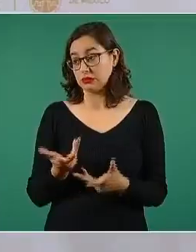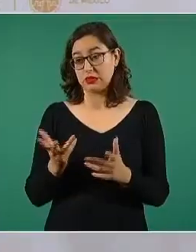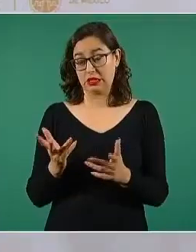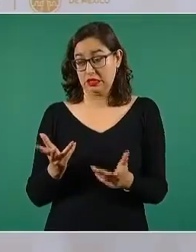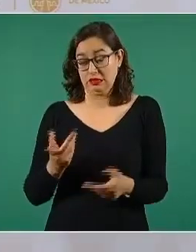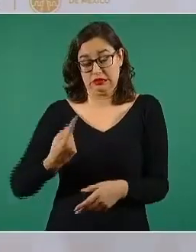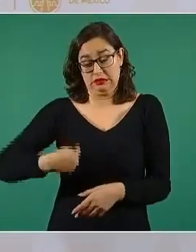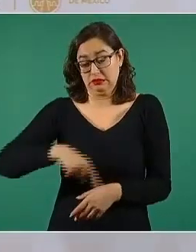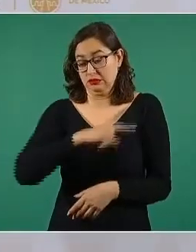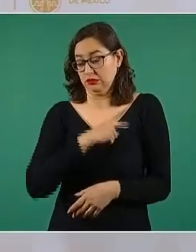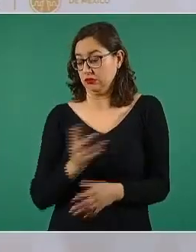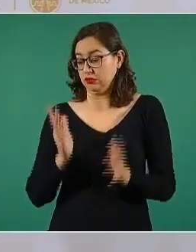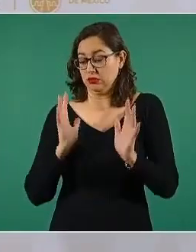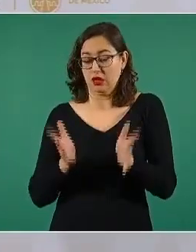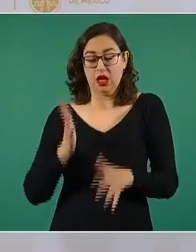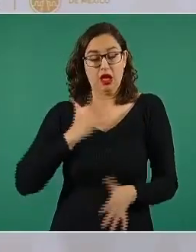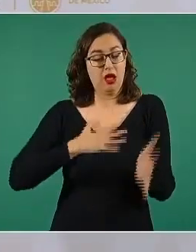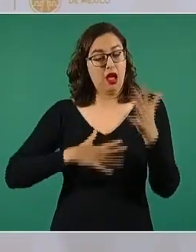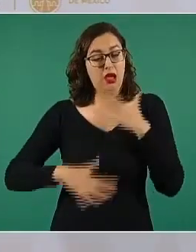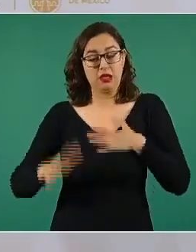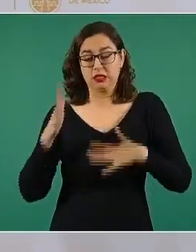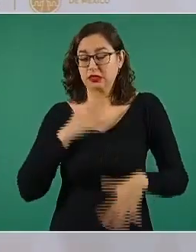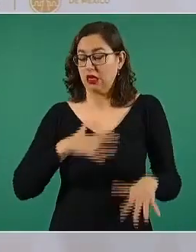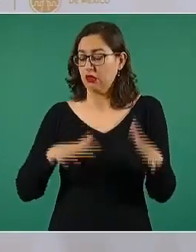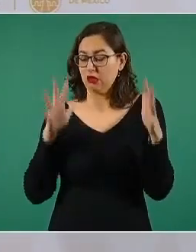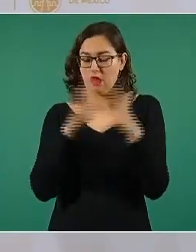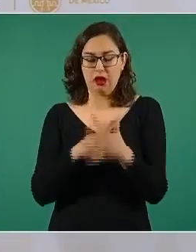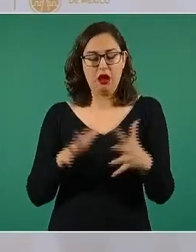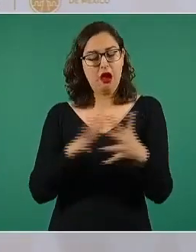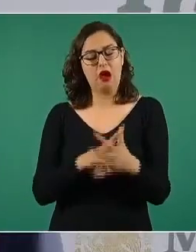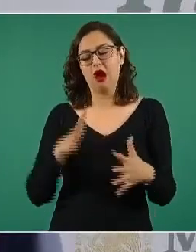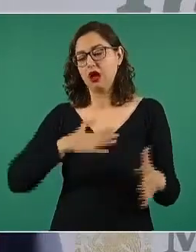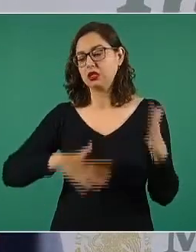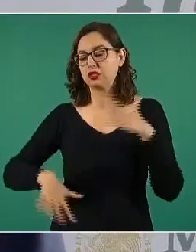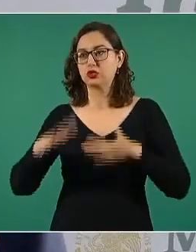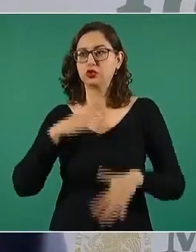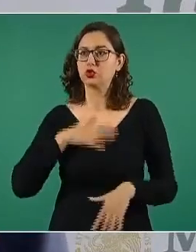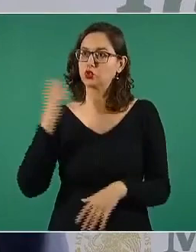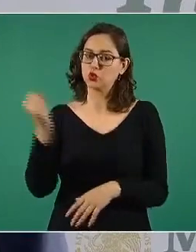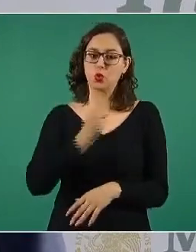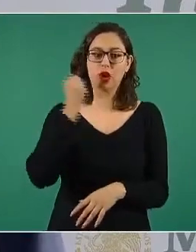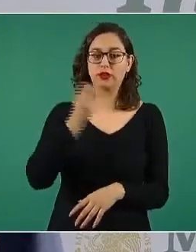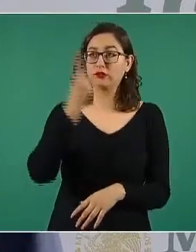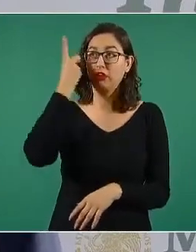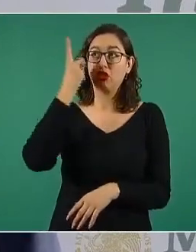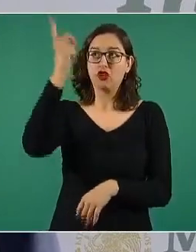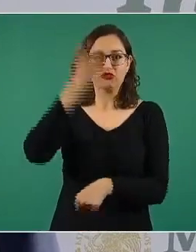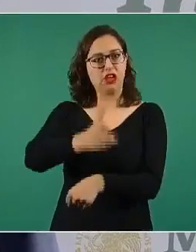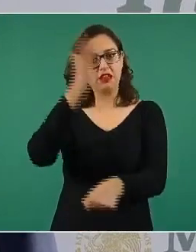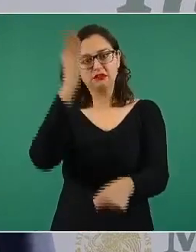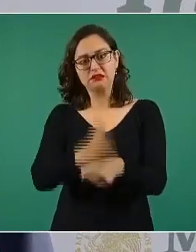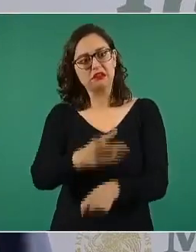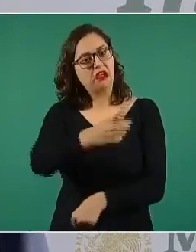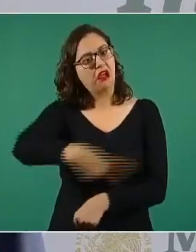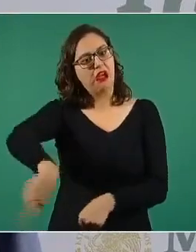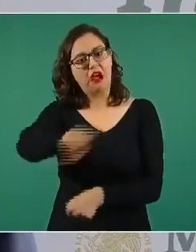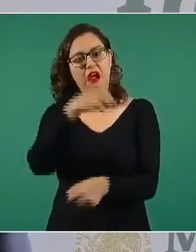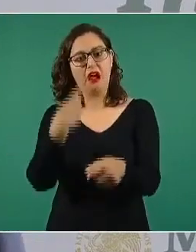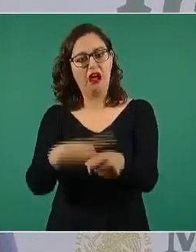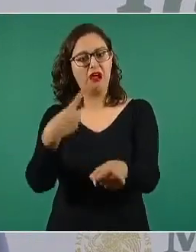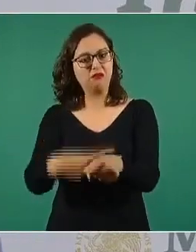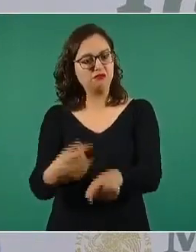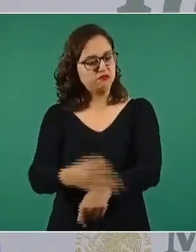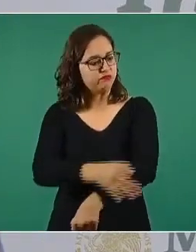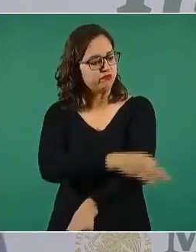fatigados de la guerra, a los mexicas les envió viruela y entre los